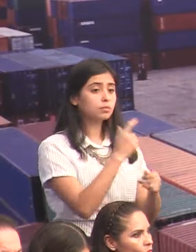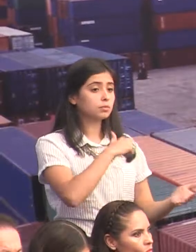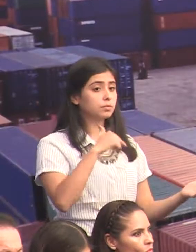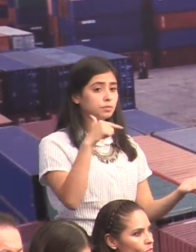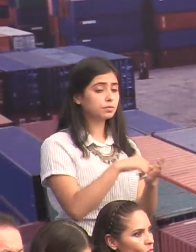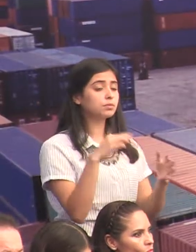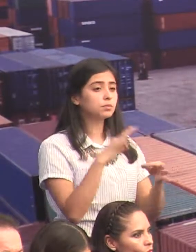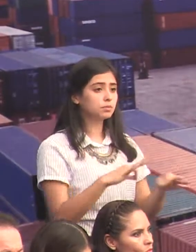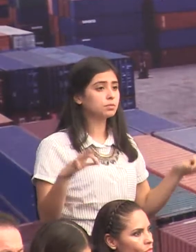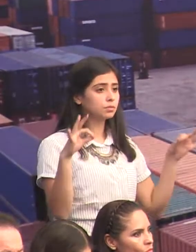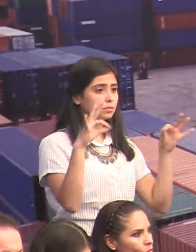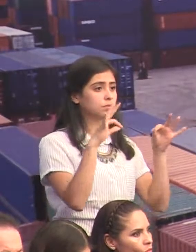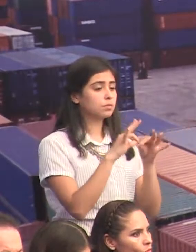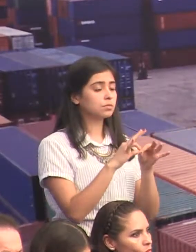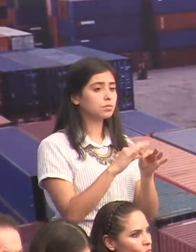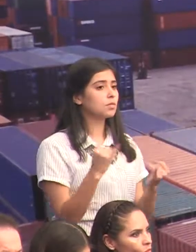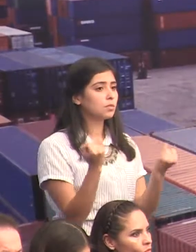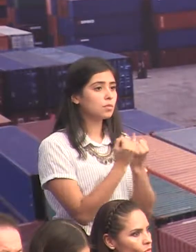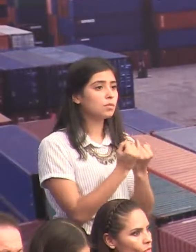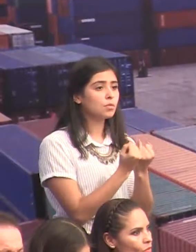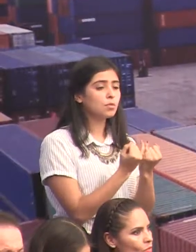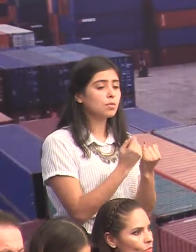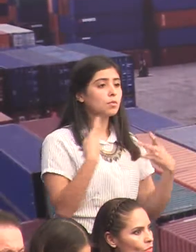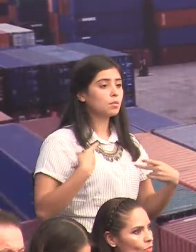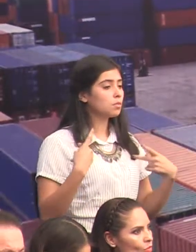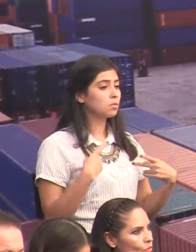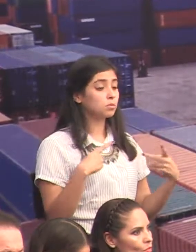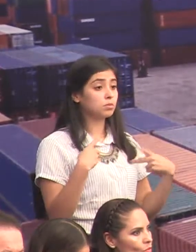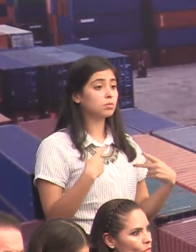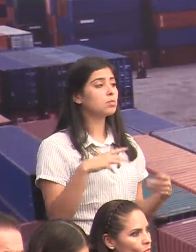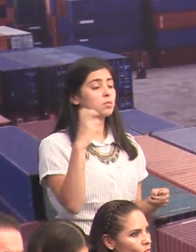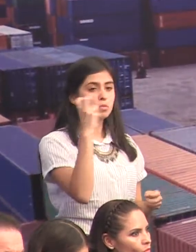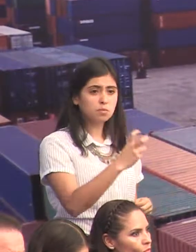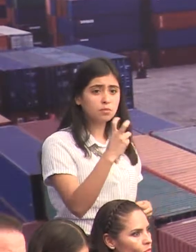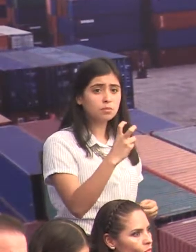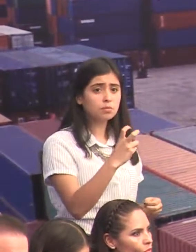nuestro país a nivel interno y también de cara al mundo, y lo que es